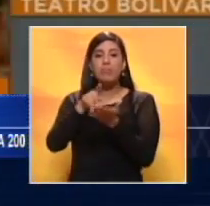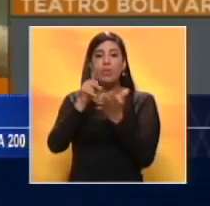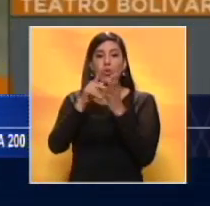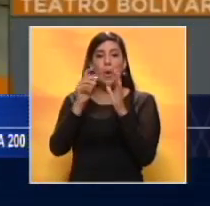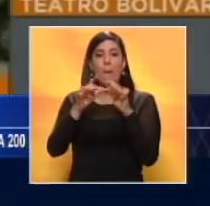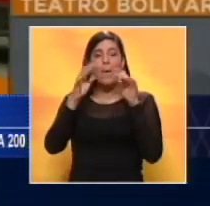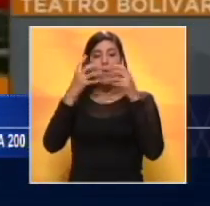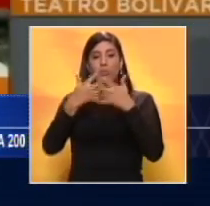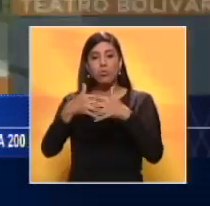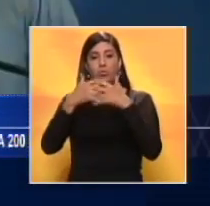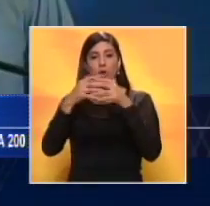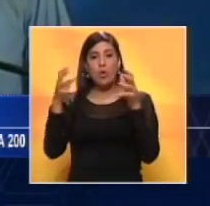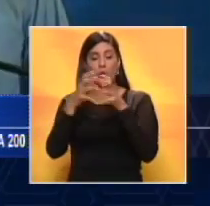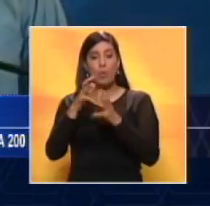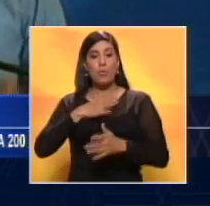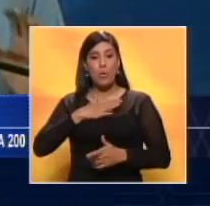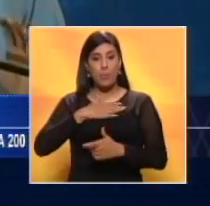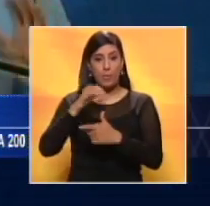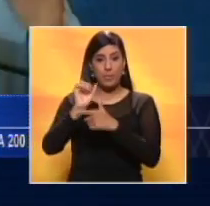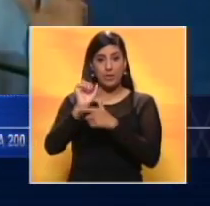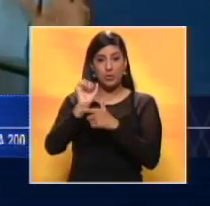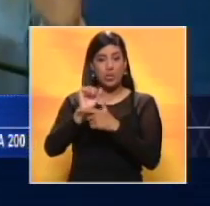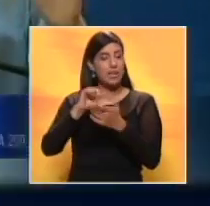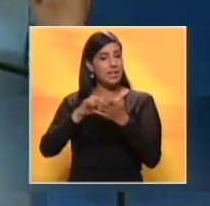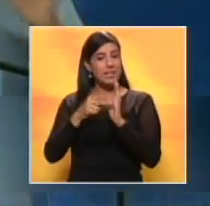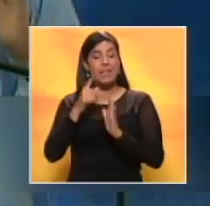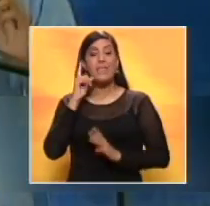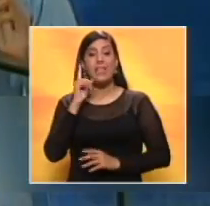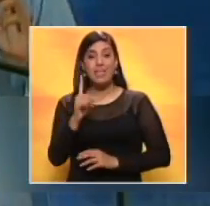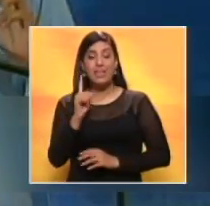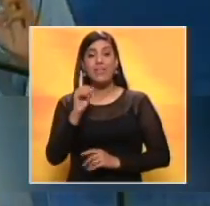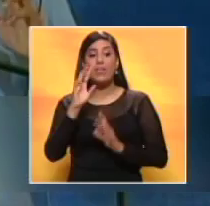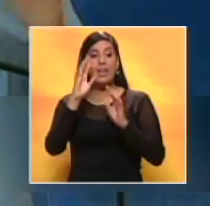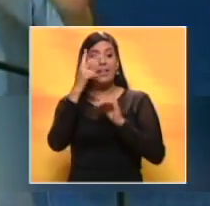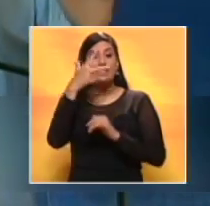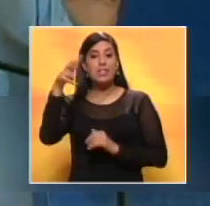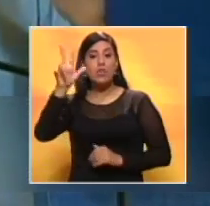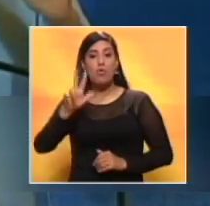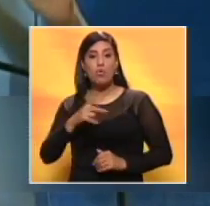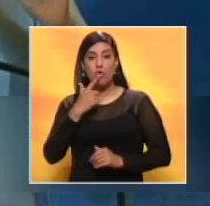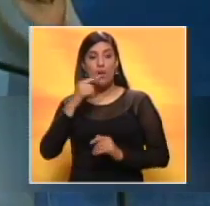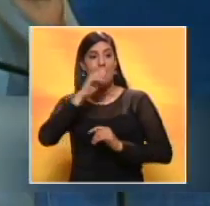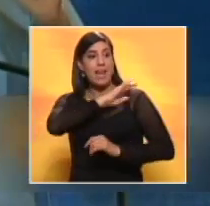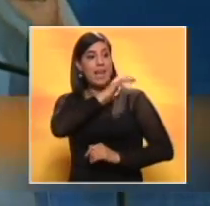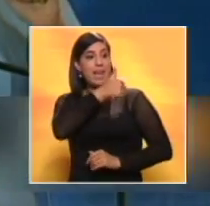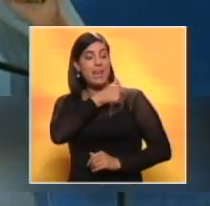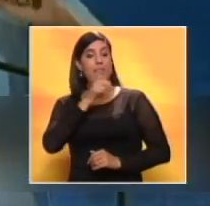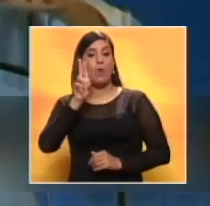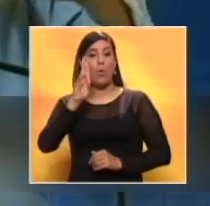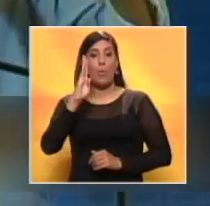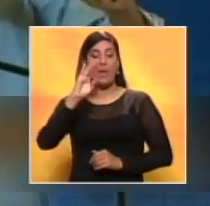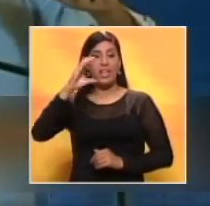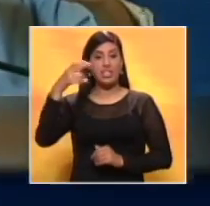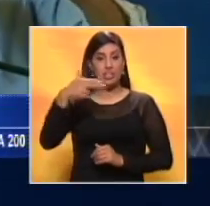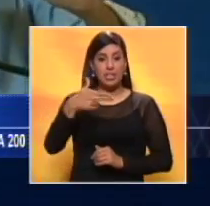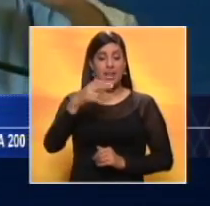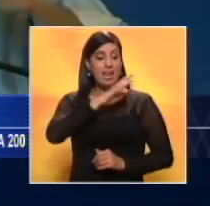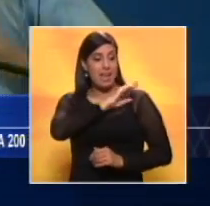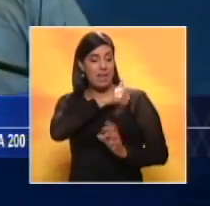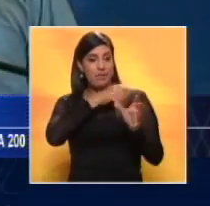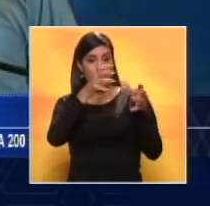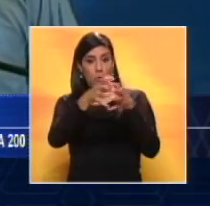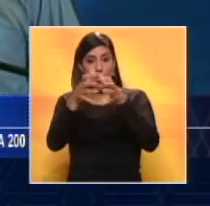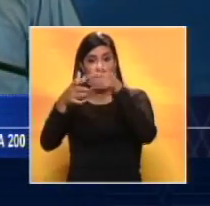de la maquinaria del Partido Socialista Unido de Venezuela. Es decir, debe estar en ese punto tricolor el jefe de la UVC o los jefes de la